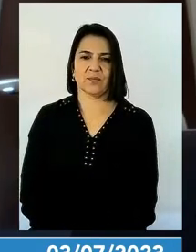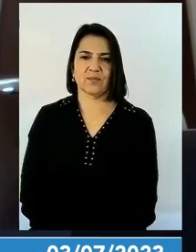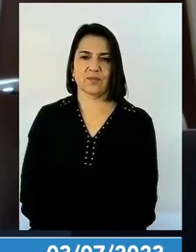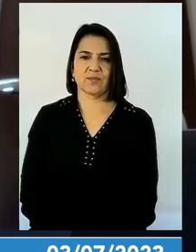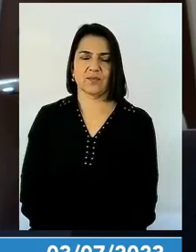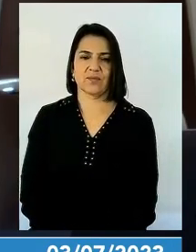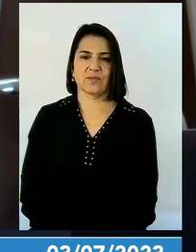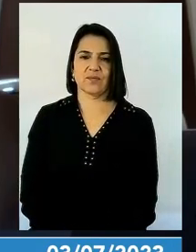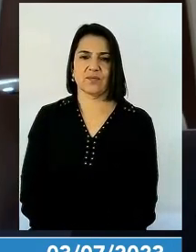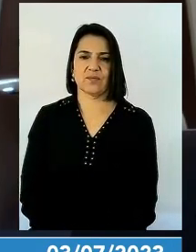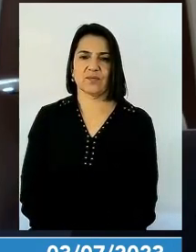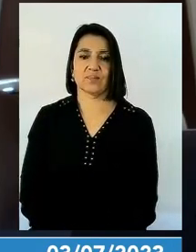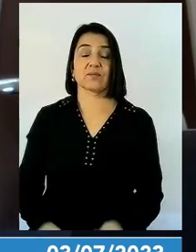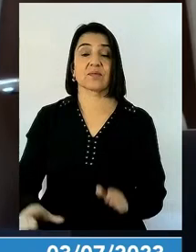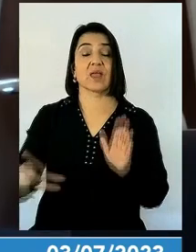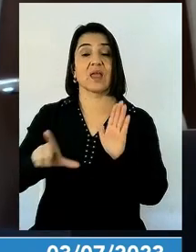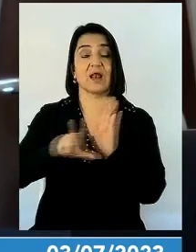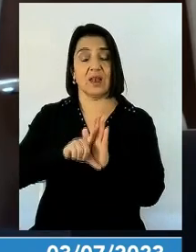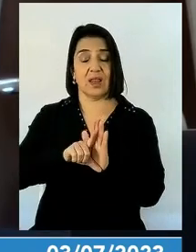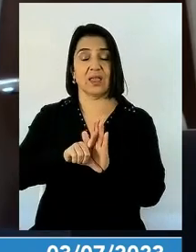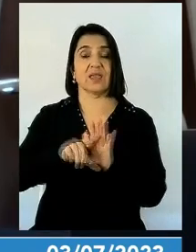La ley 19.880